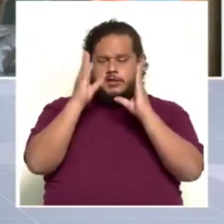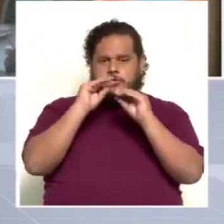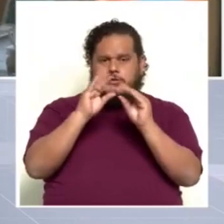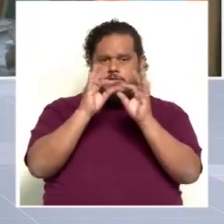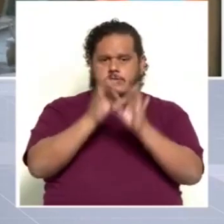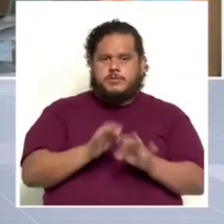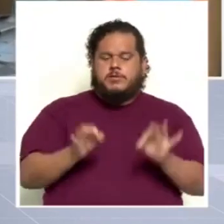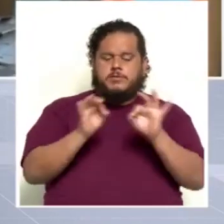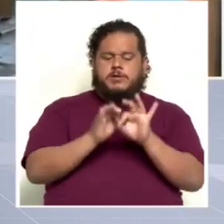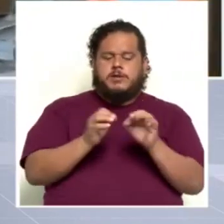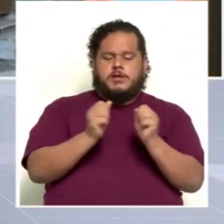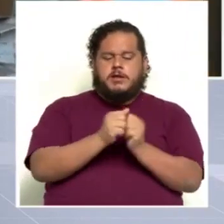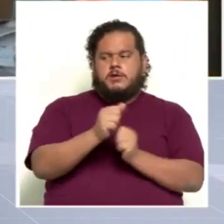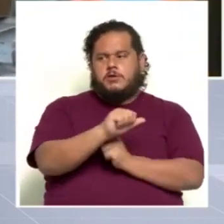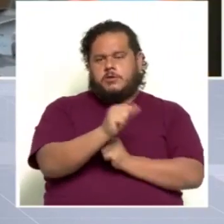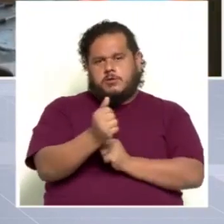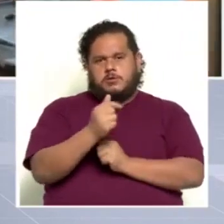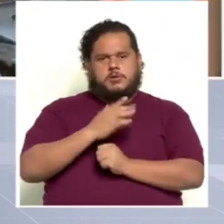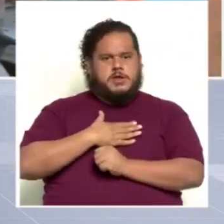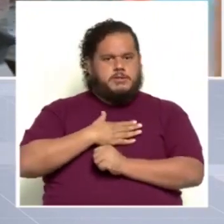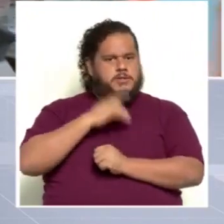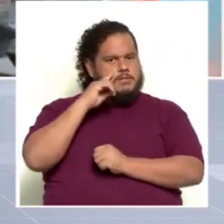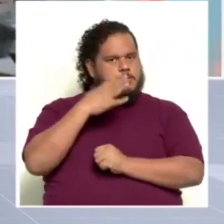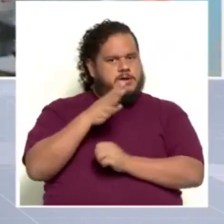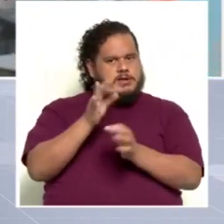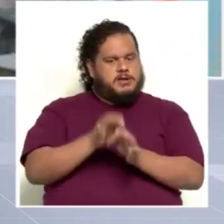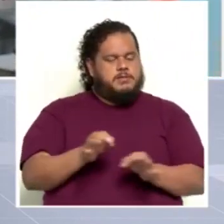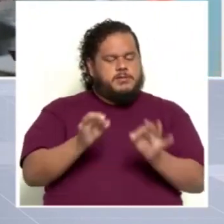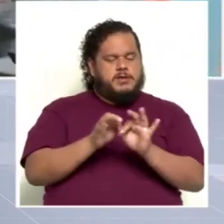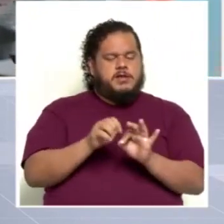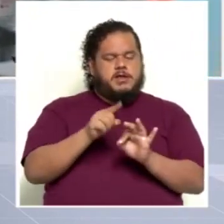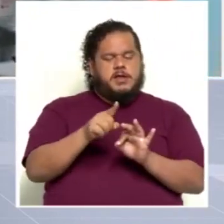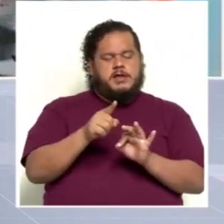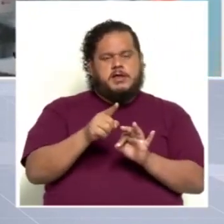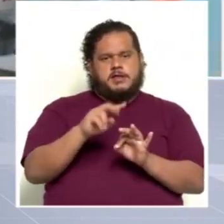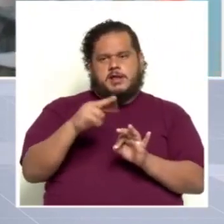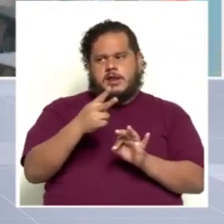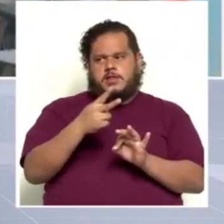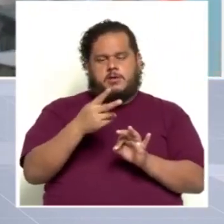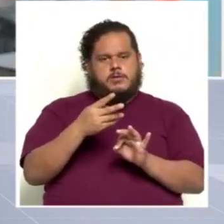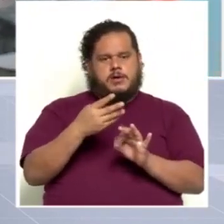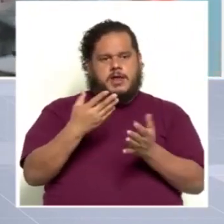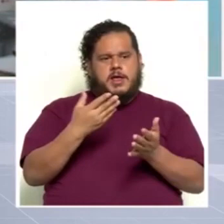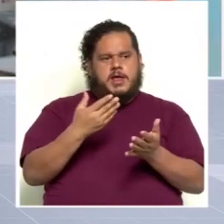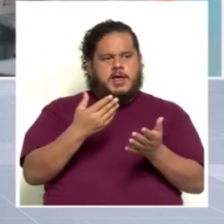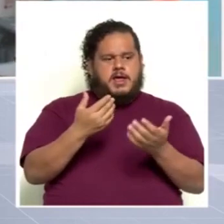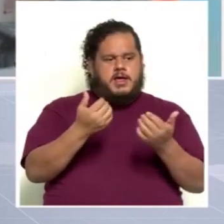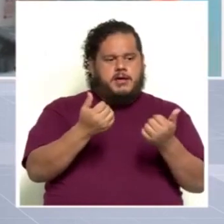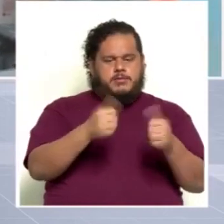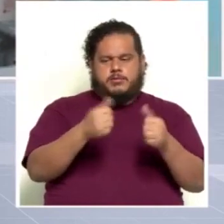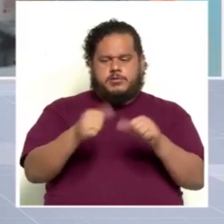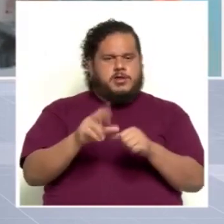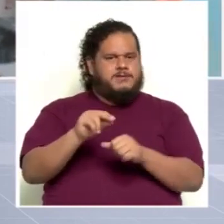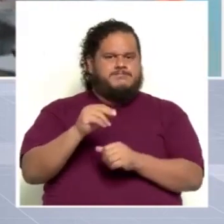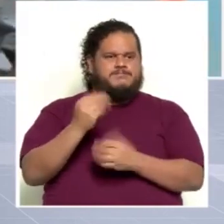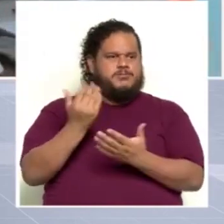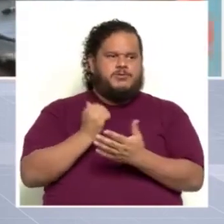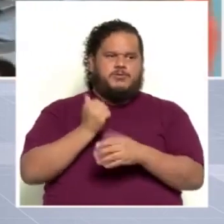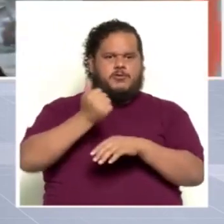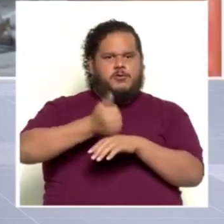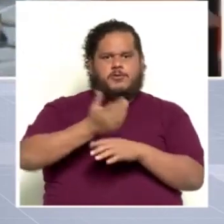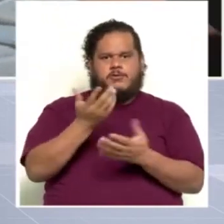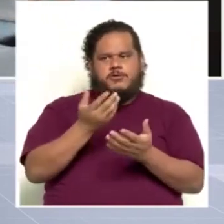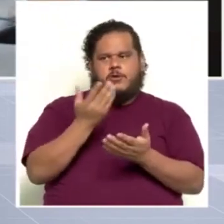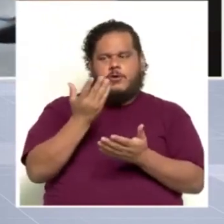relevante, junto con otro que me parece también importante, y es que la doble postulación pareciera que no caló. Es decir, muchas apuestas a